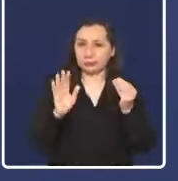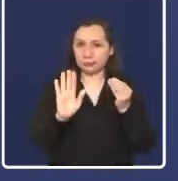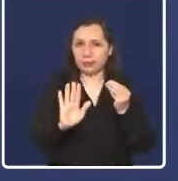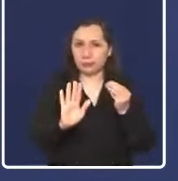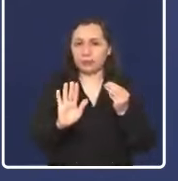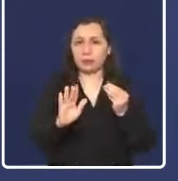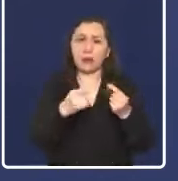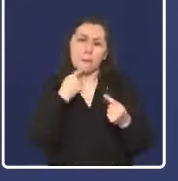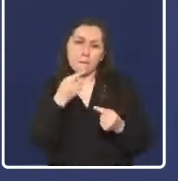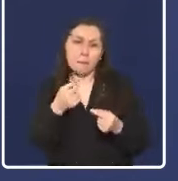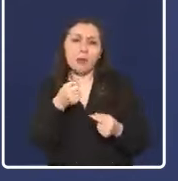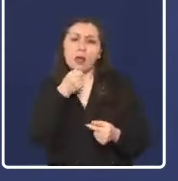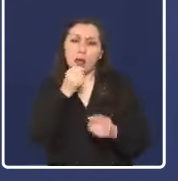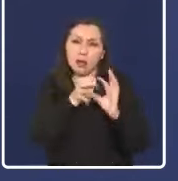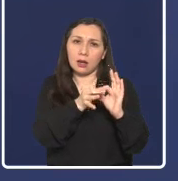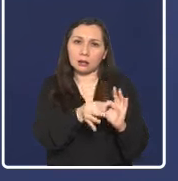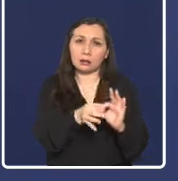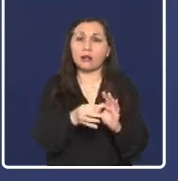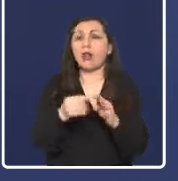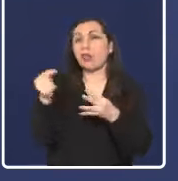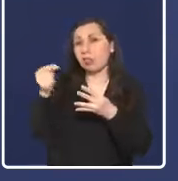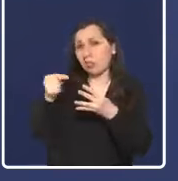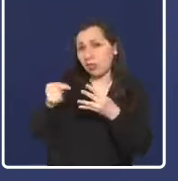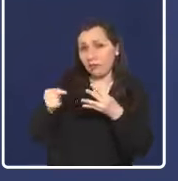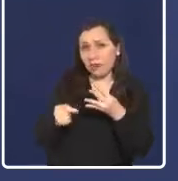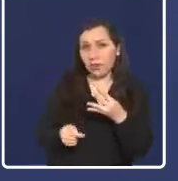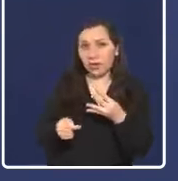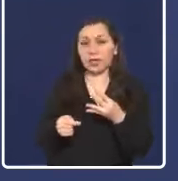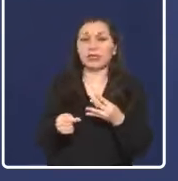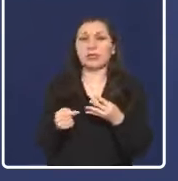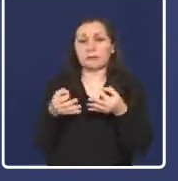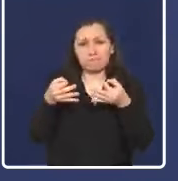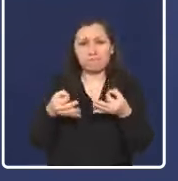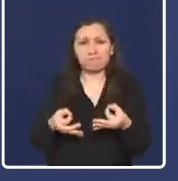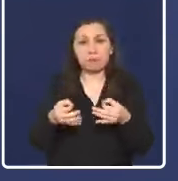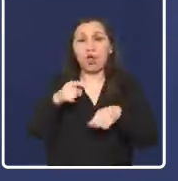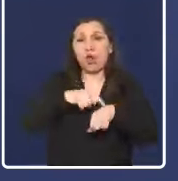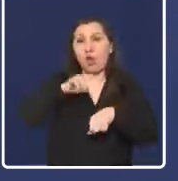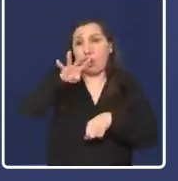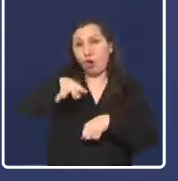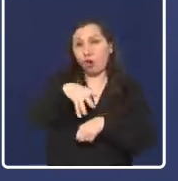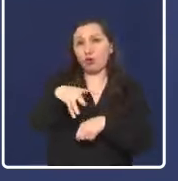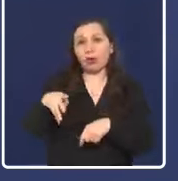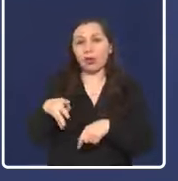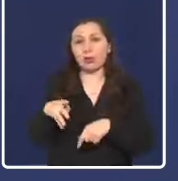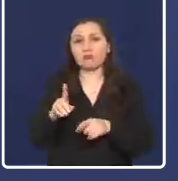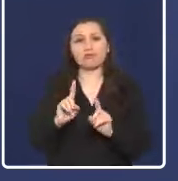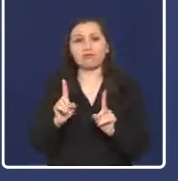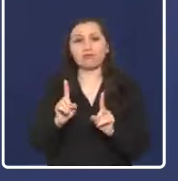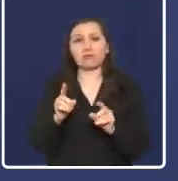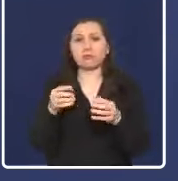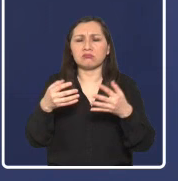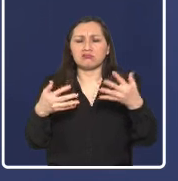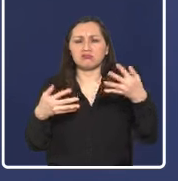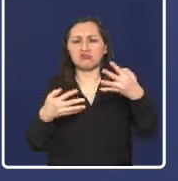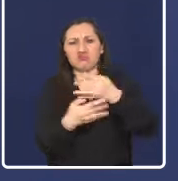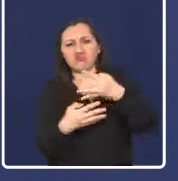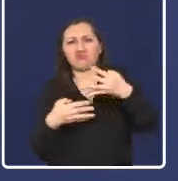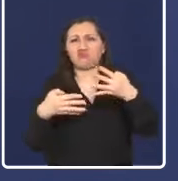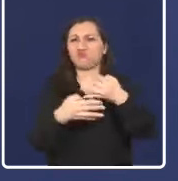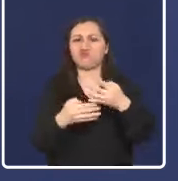Aclaremos esos detalles. Quiero terminar la pregunta, presidente. Gracias. Hay varios puntos que, en rigor, los horarios finalmente no están calzando.